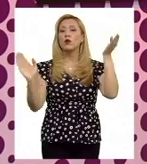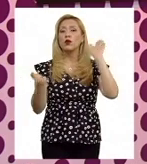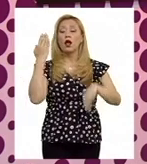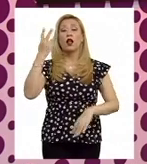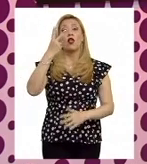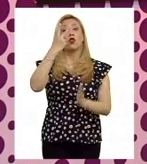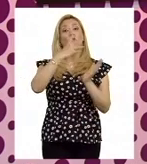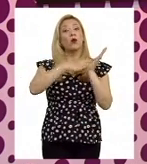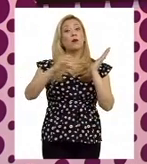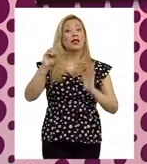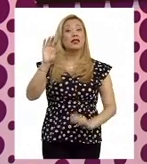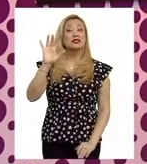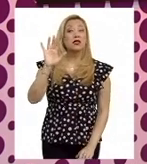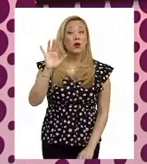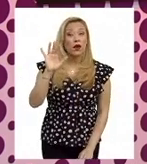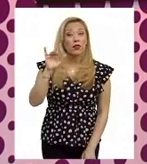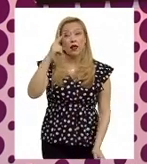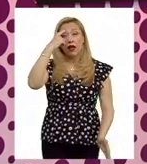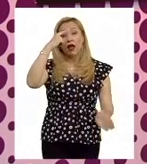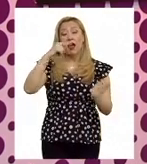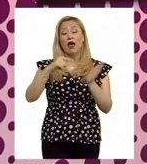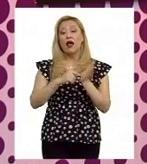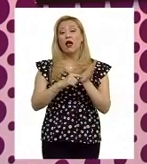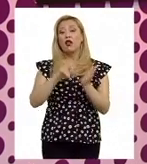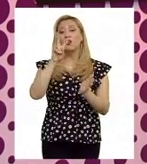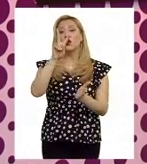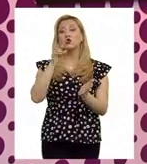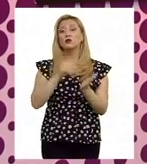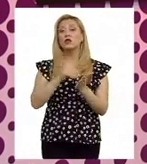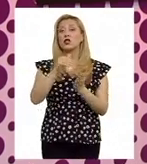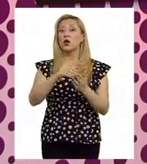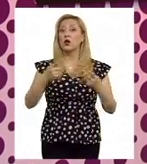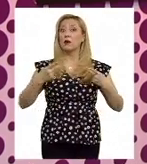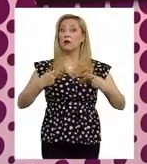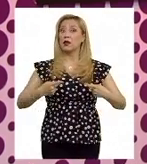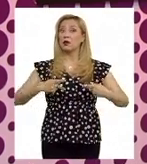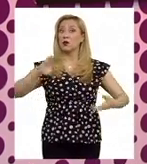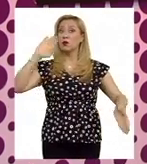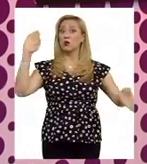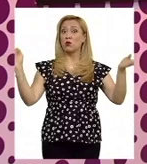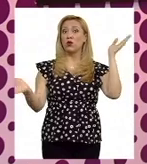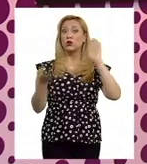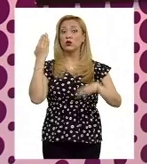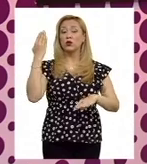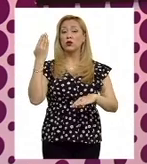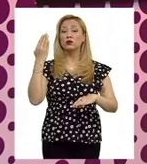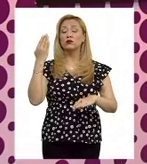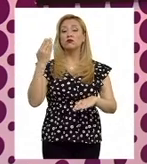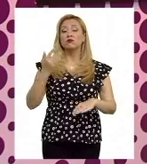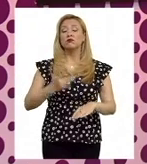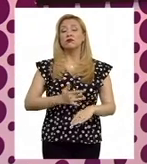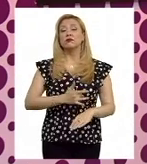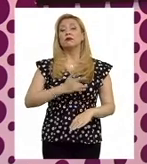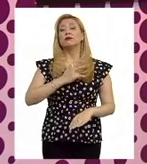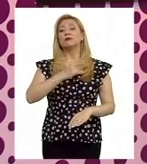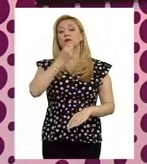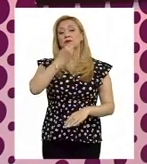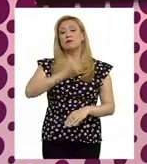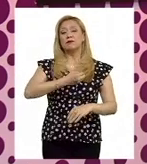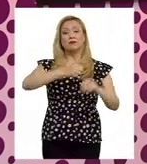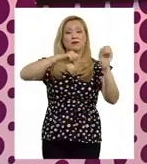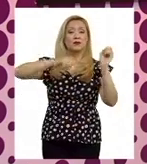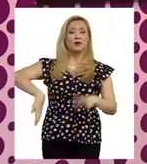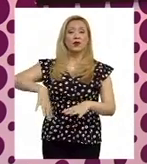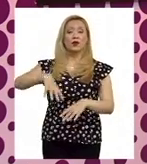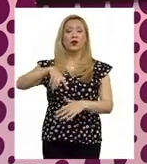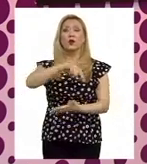el 2050 tendremos más de 2 millones de personas en el mundo que habrán tenido que dejar sus